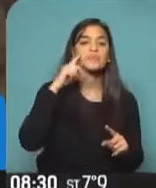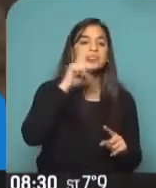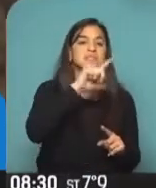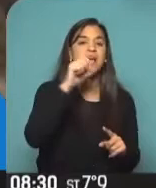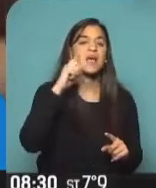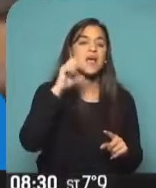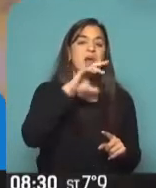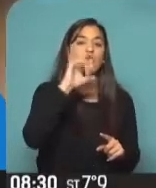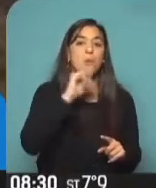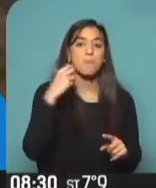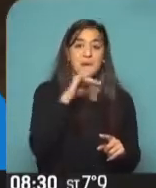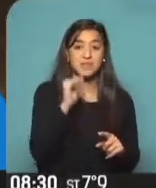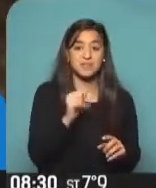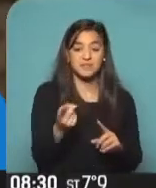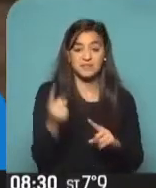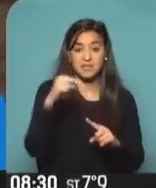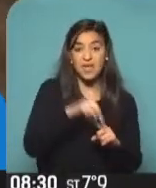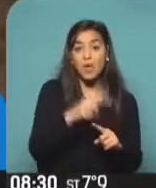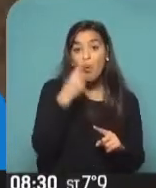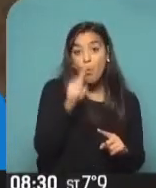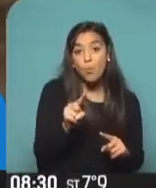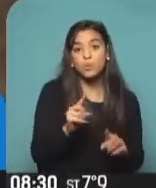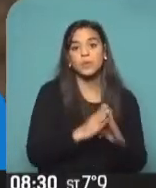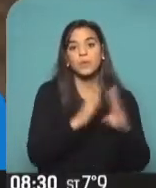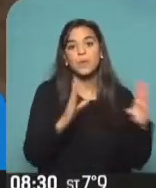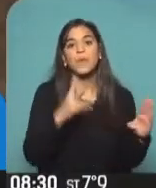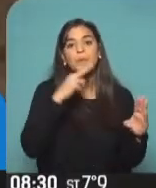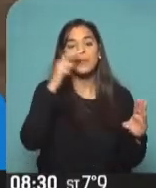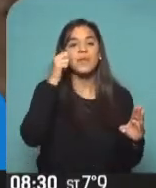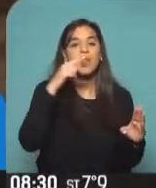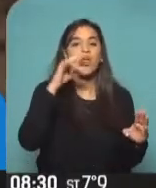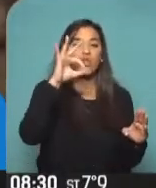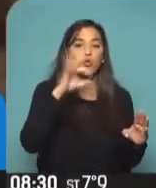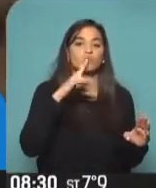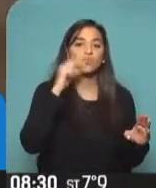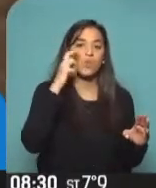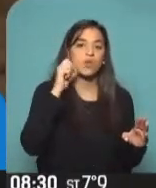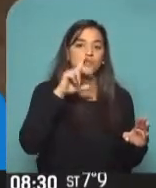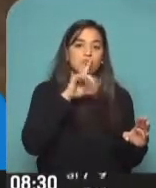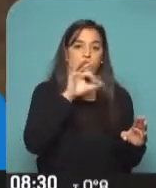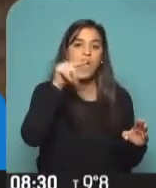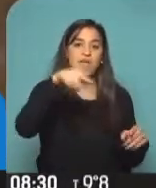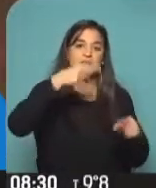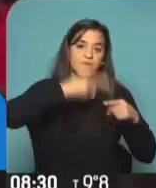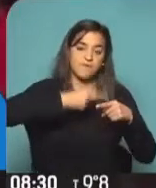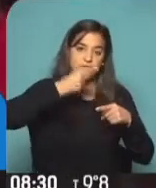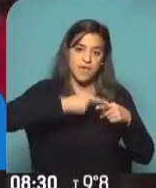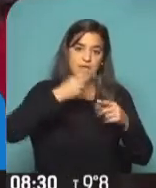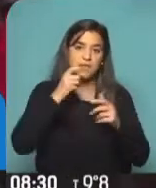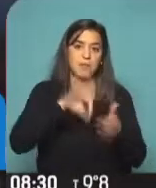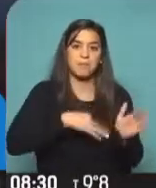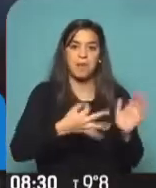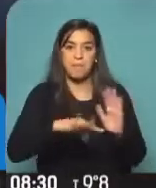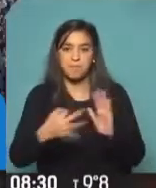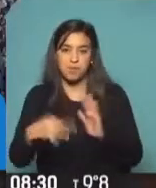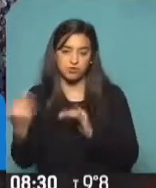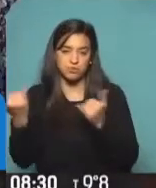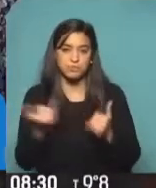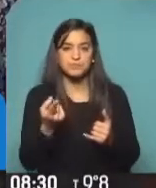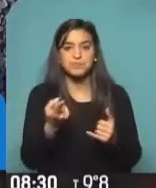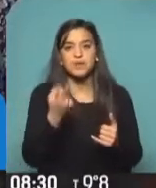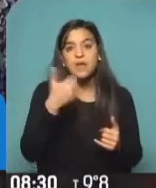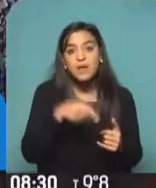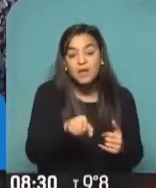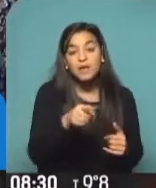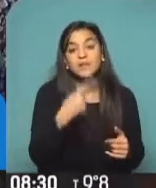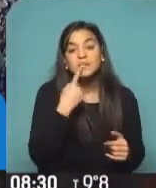villa carlos paz la última etapa termina en venado tuerto y ahí se hace la fiesta con la entrega de premios para finalizar tenemos entendido